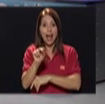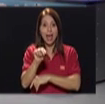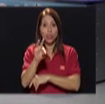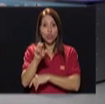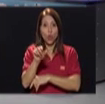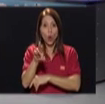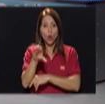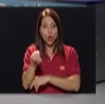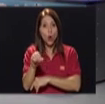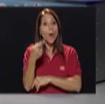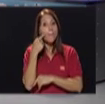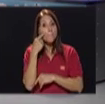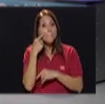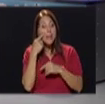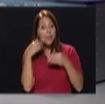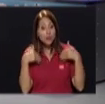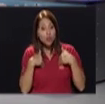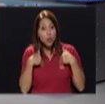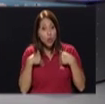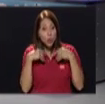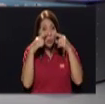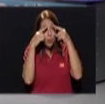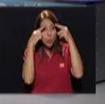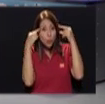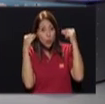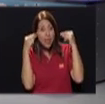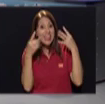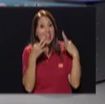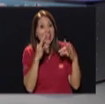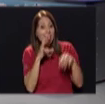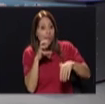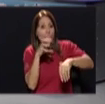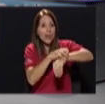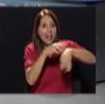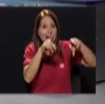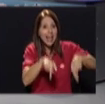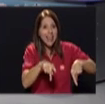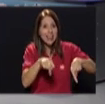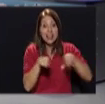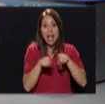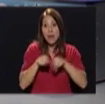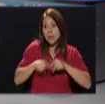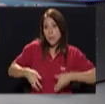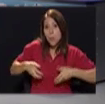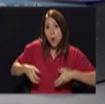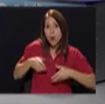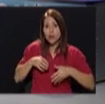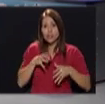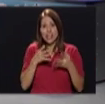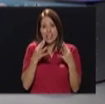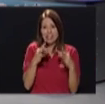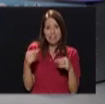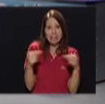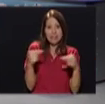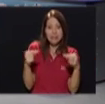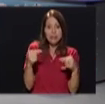ejemplo, en el Parque Nacional Manuel Antonio vemos mapaches tratando de morder a la gente por el pleito que se hace por la comida, los monos